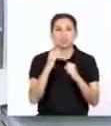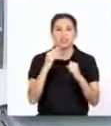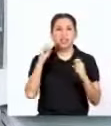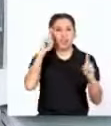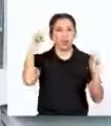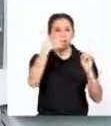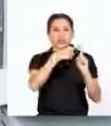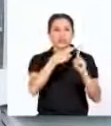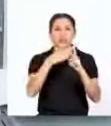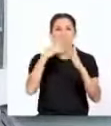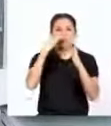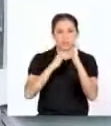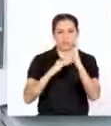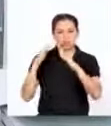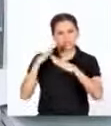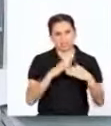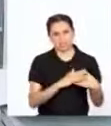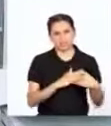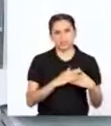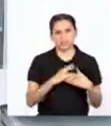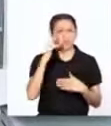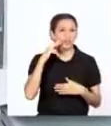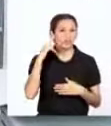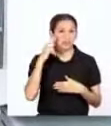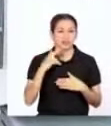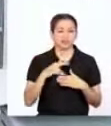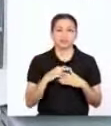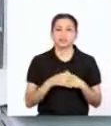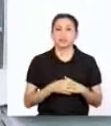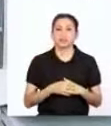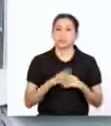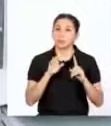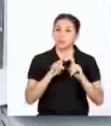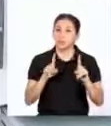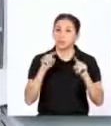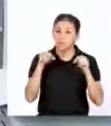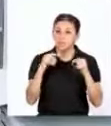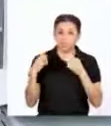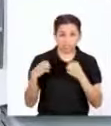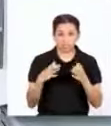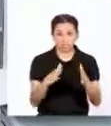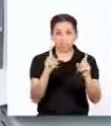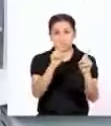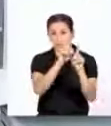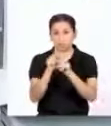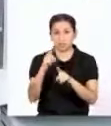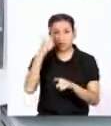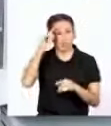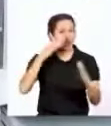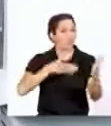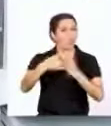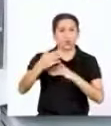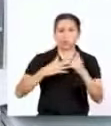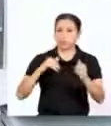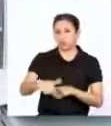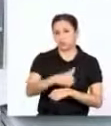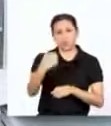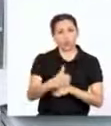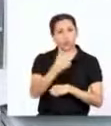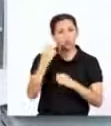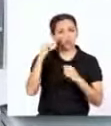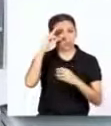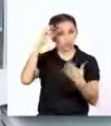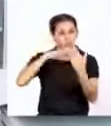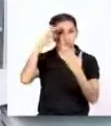nuestra misión de combatir contra la discriminación étnico-racial. Pero además también serán estrategias útiles para cualquier